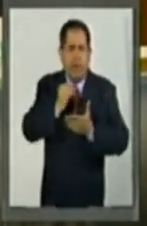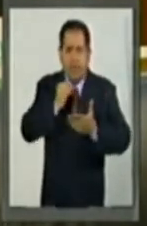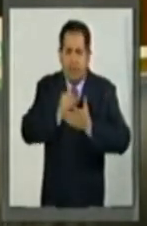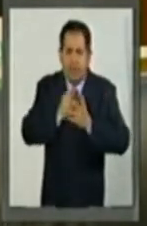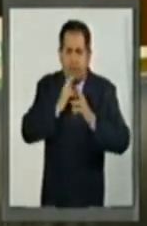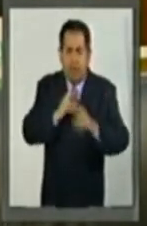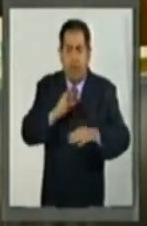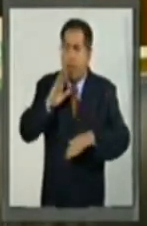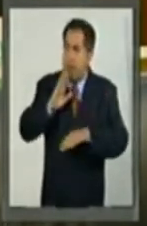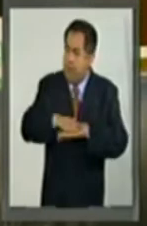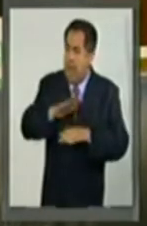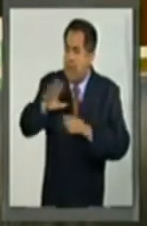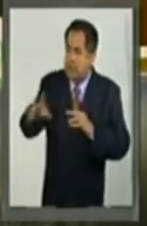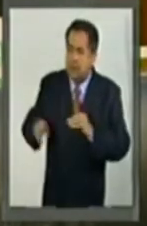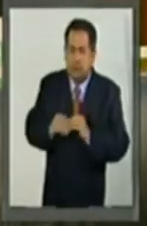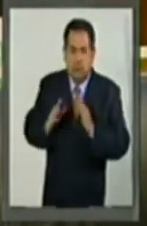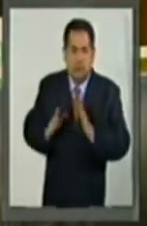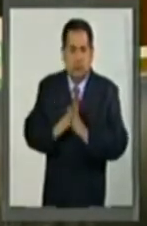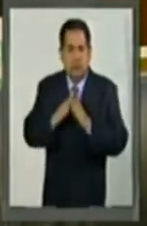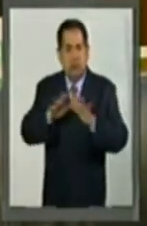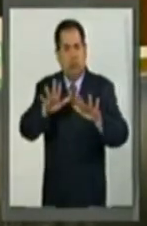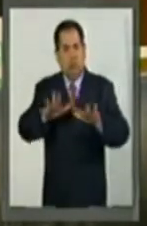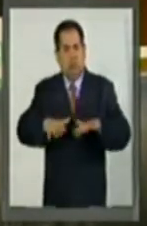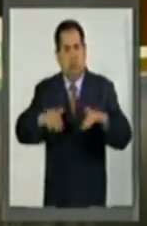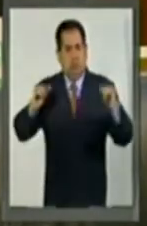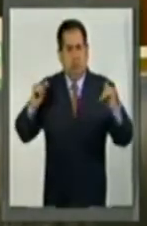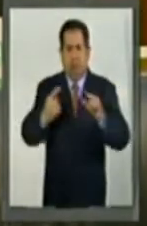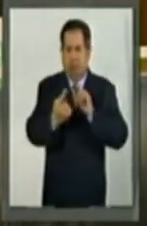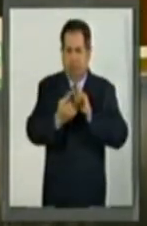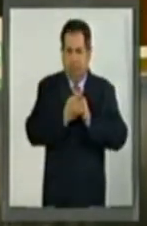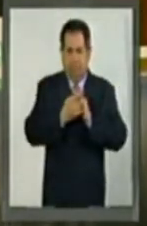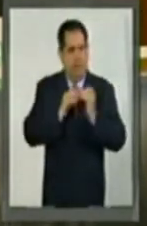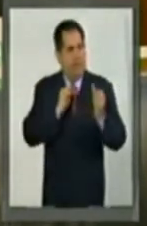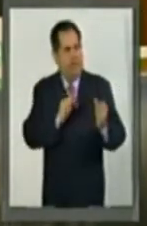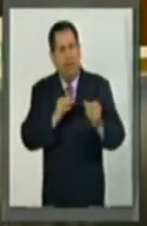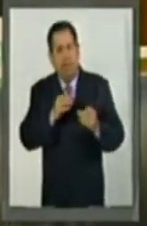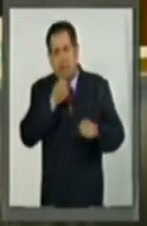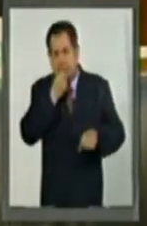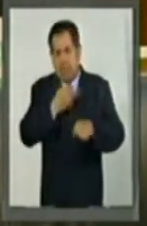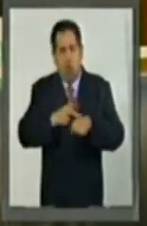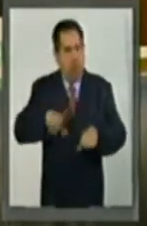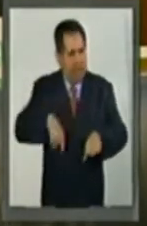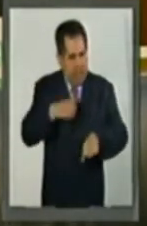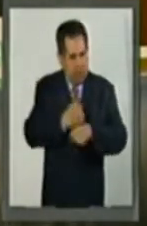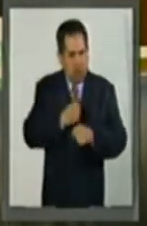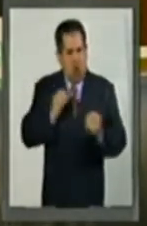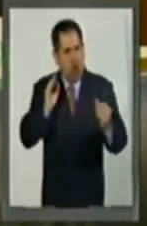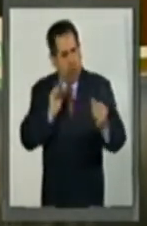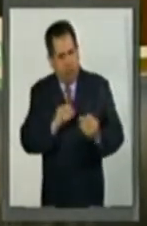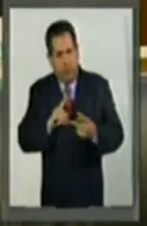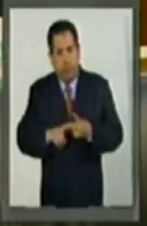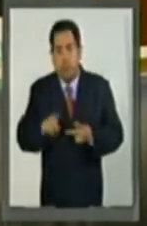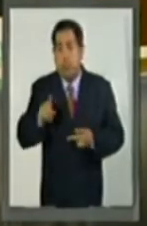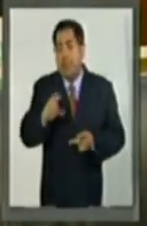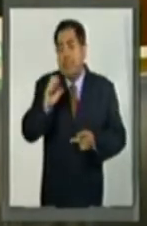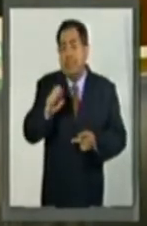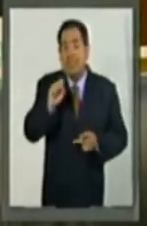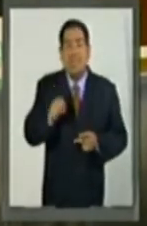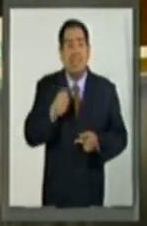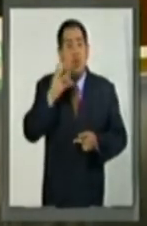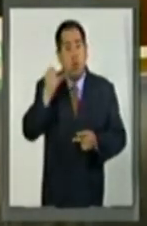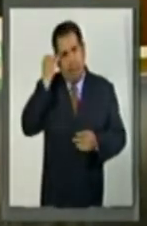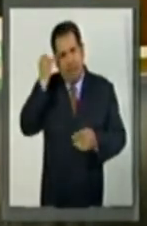las intervenciones en las comparecencias que tuvo frente al secretario de Gobernación, 69